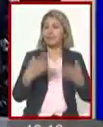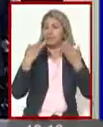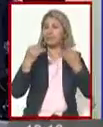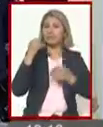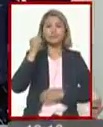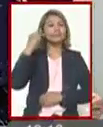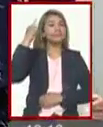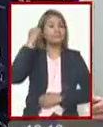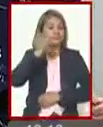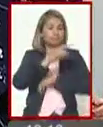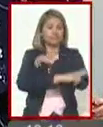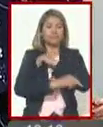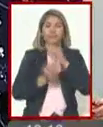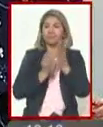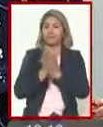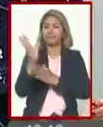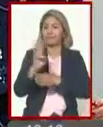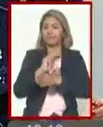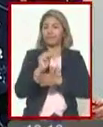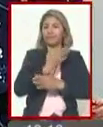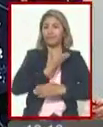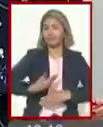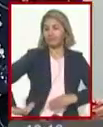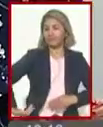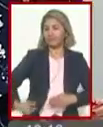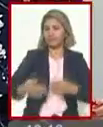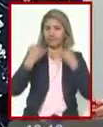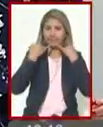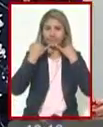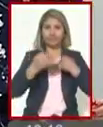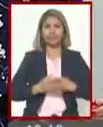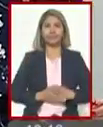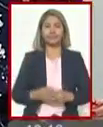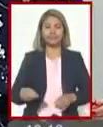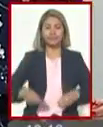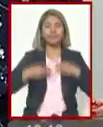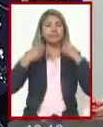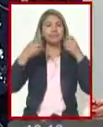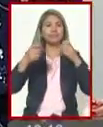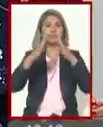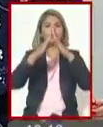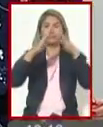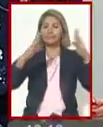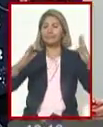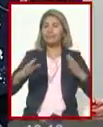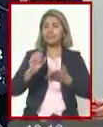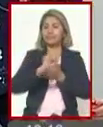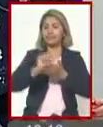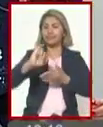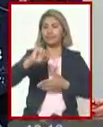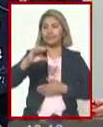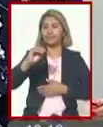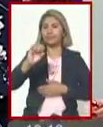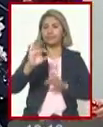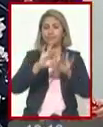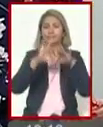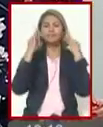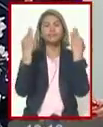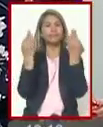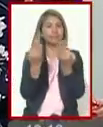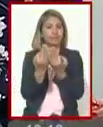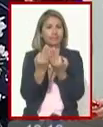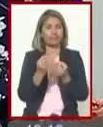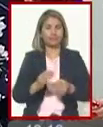información, el Gobierno Nacional, a través del Ministerio de la Presidencia, informó que se le entregará una vivienda en San José de Chiquitos a la familia del